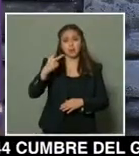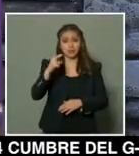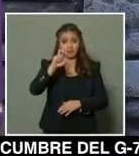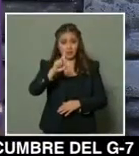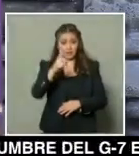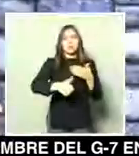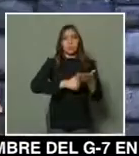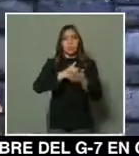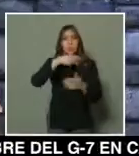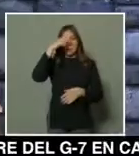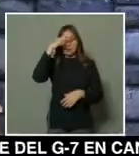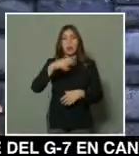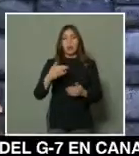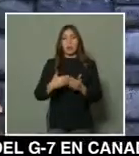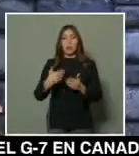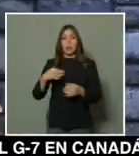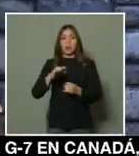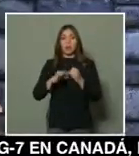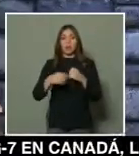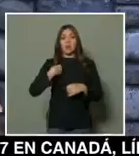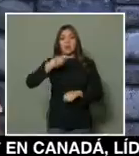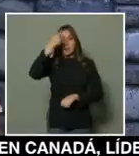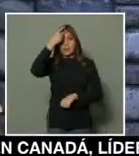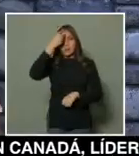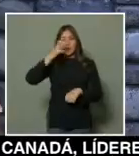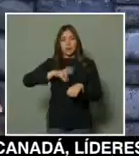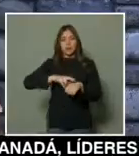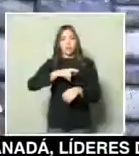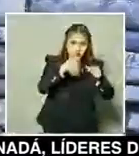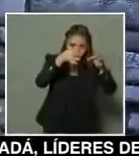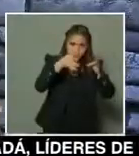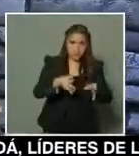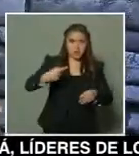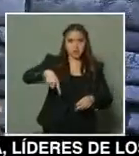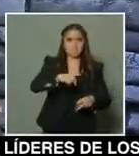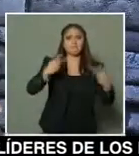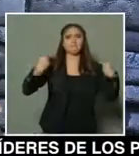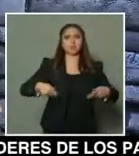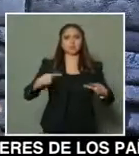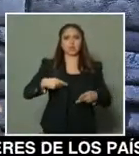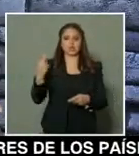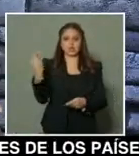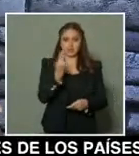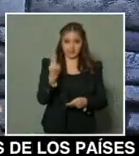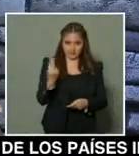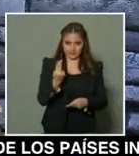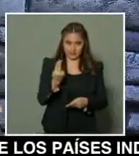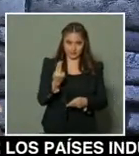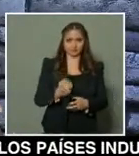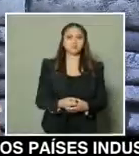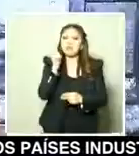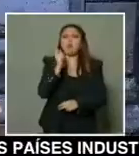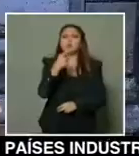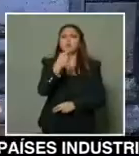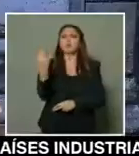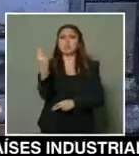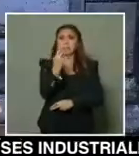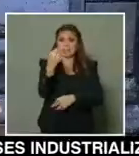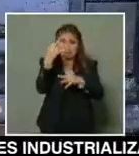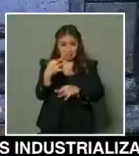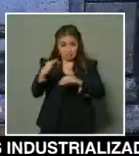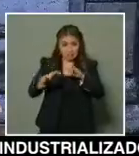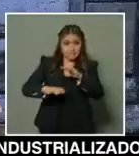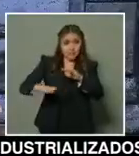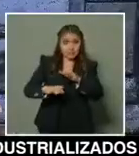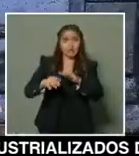vialidades secundarias y drenajes rotos. También trabajar en las problemáticas que existen en Iztapalapa, en agua, drenaje, salud, seguridad, rescate de áreas